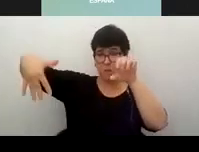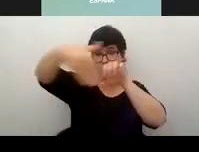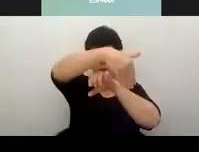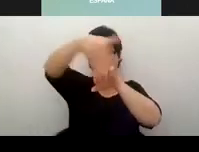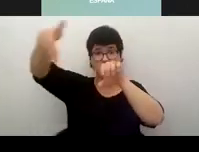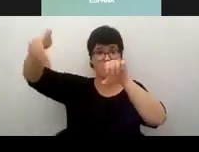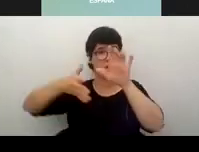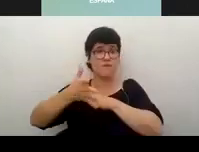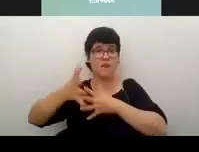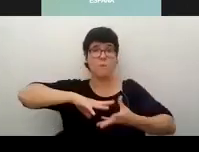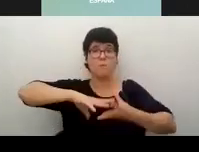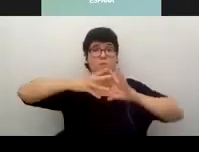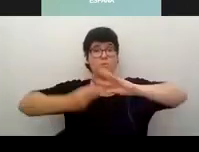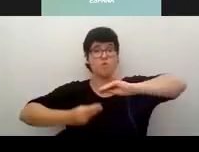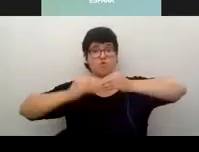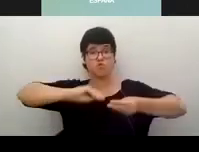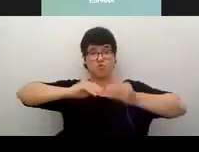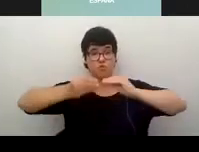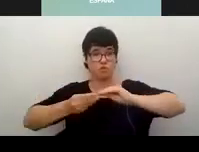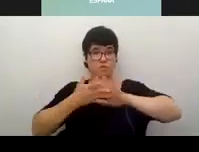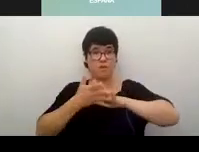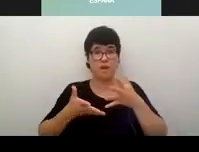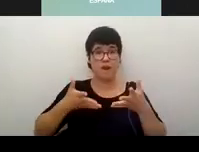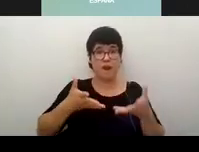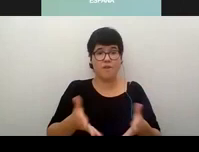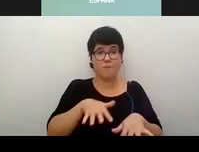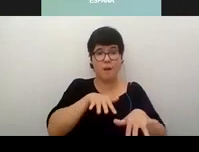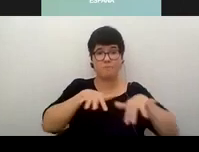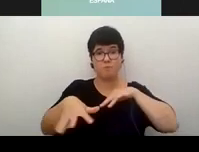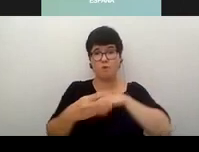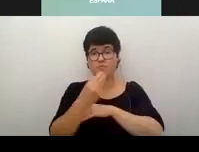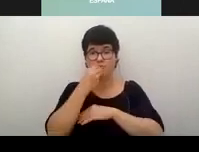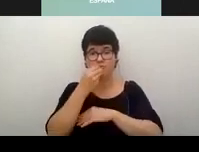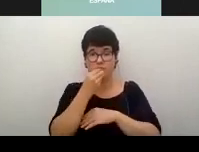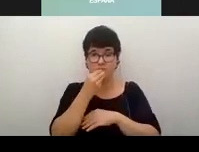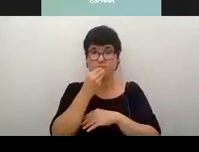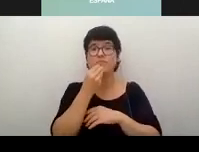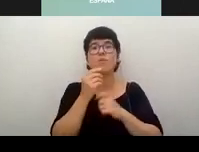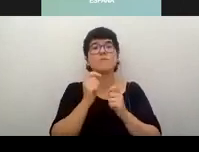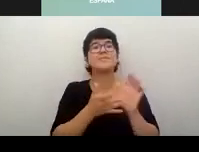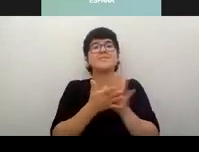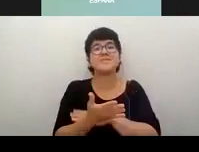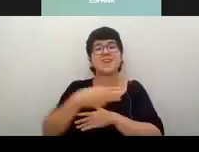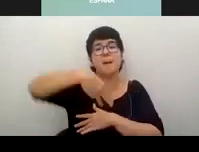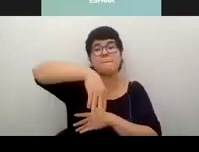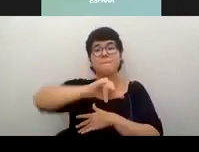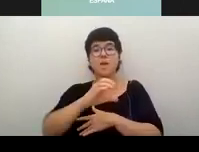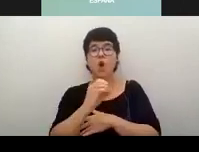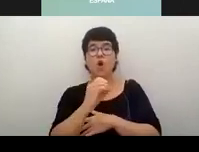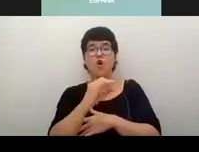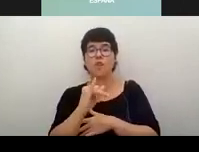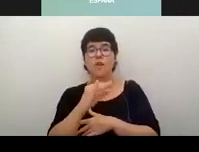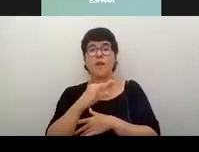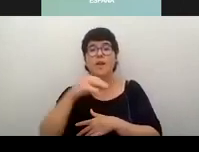músculo, lo que hace mover el alimento es músculo. Por tanto, un aumento, una liberación de miocinas lo que va a hacer es aumentar el tránsito